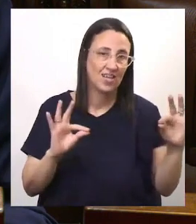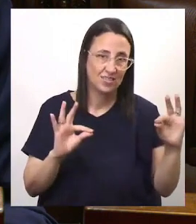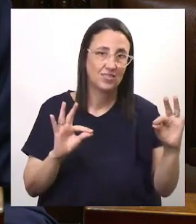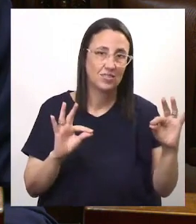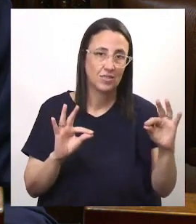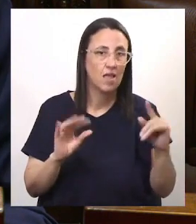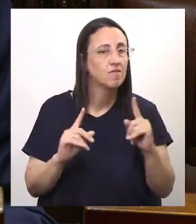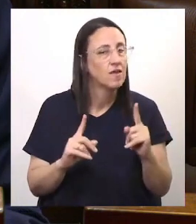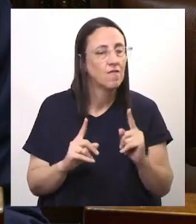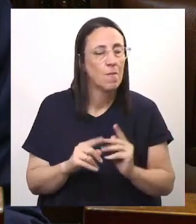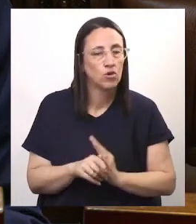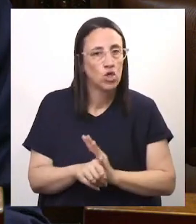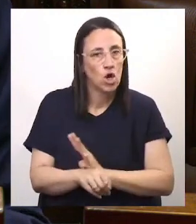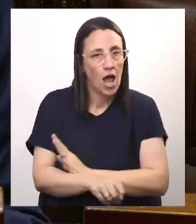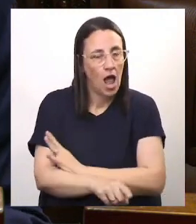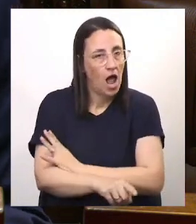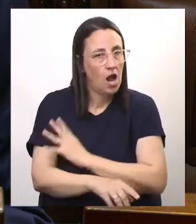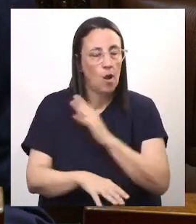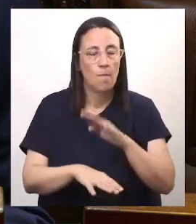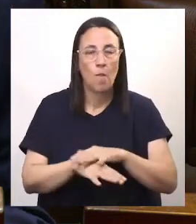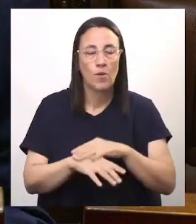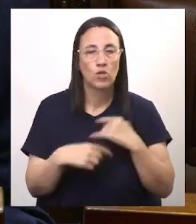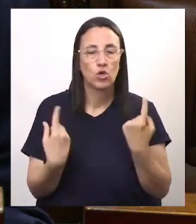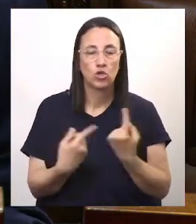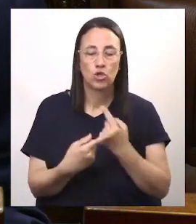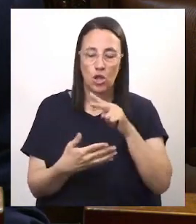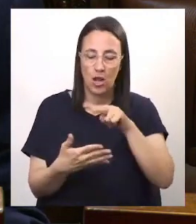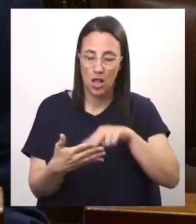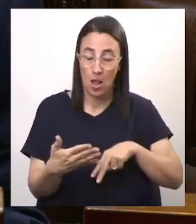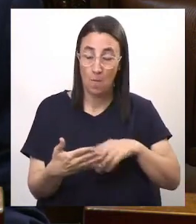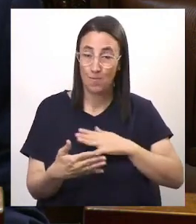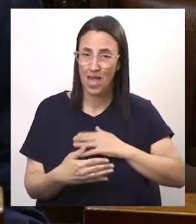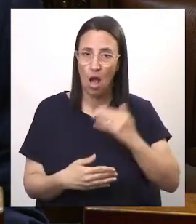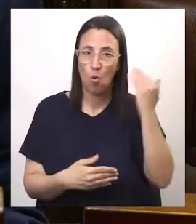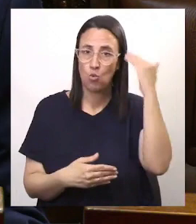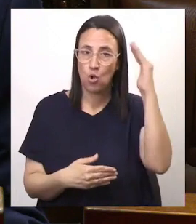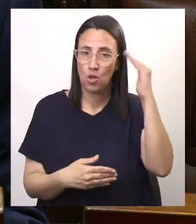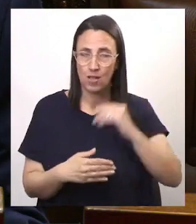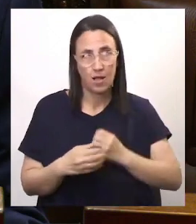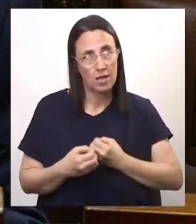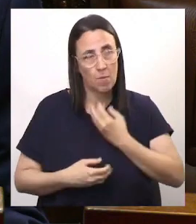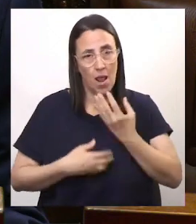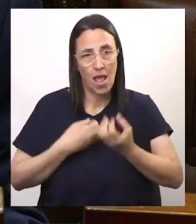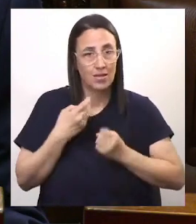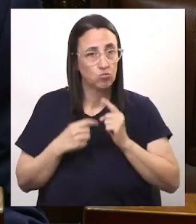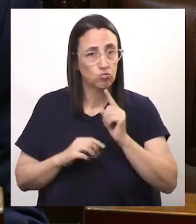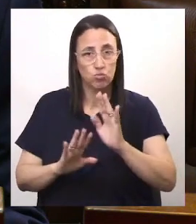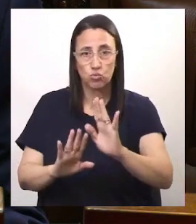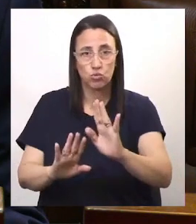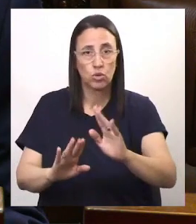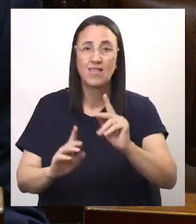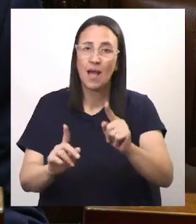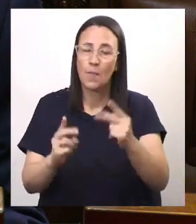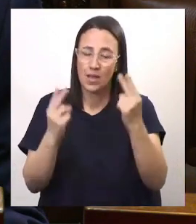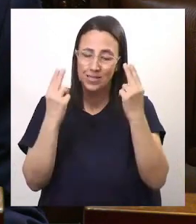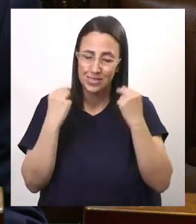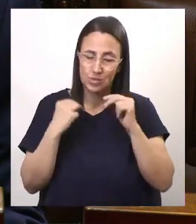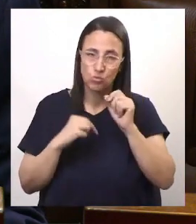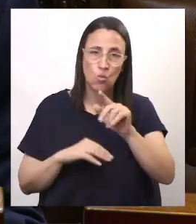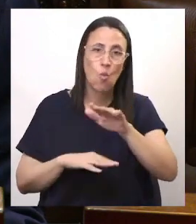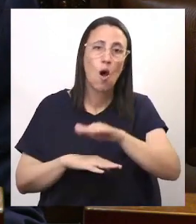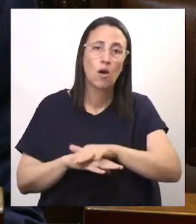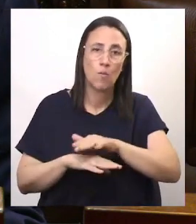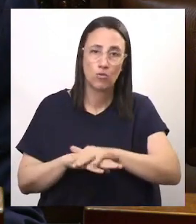que emocionarnos cuando la leemos: mi autoridad emana de vosotros y ella cesa por vuestra presencia soberana.